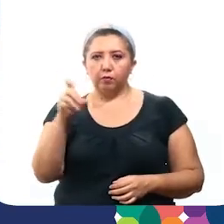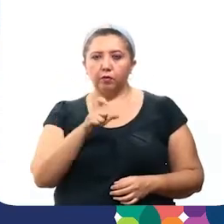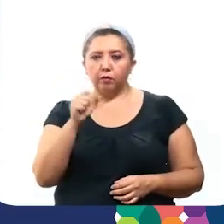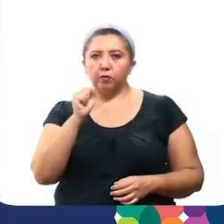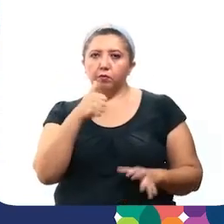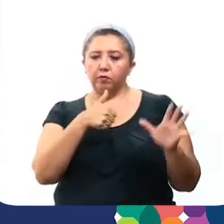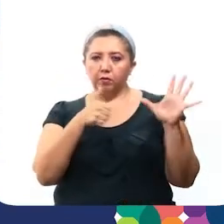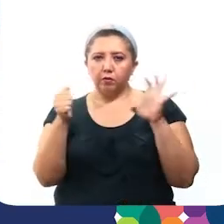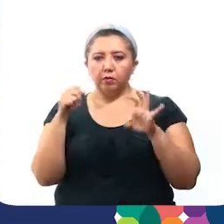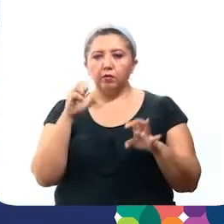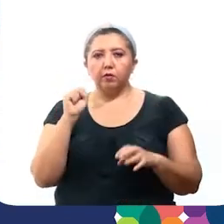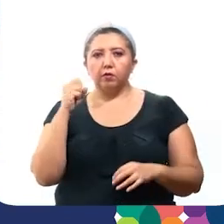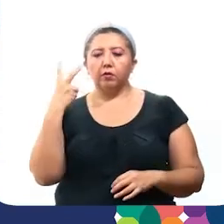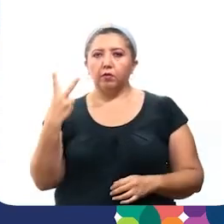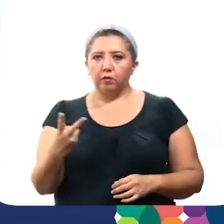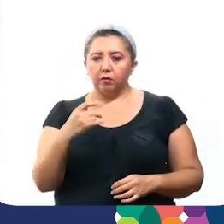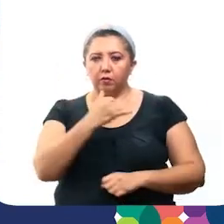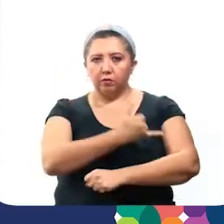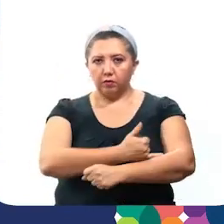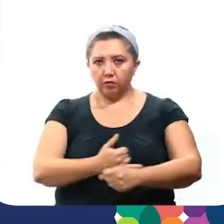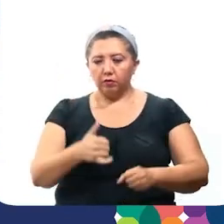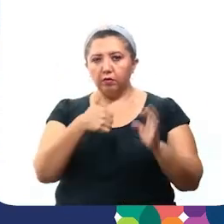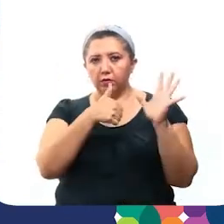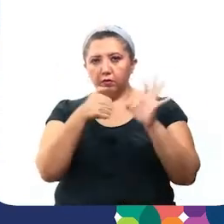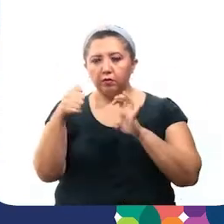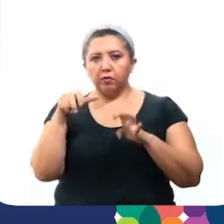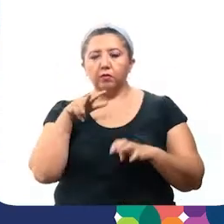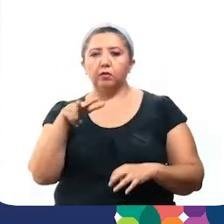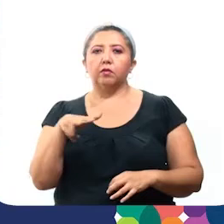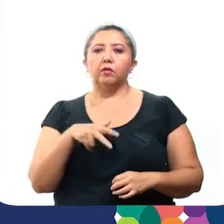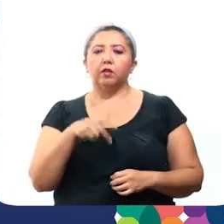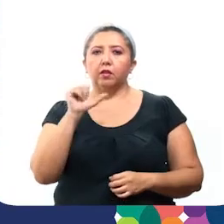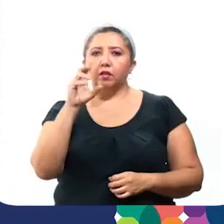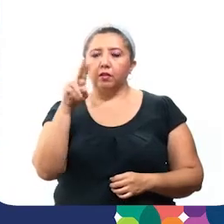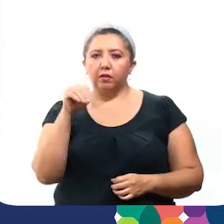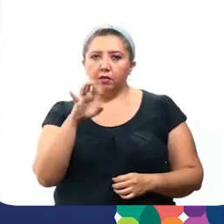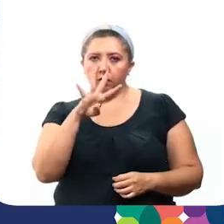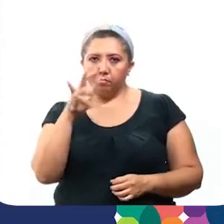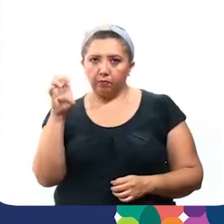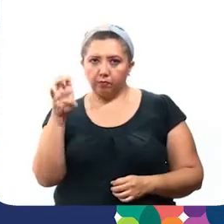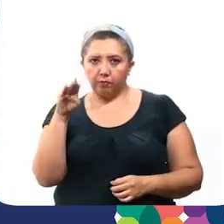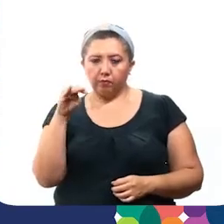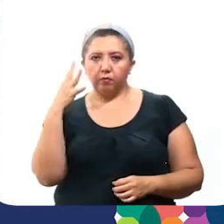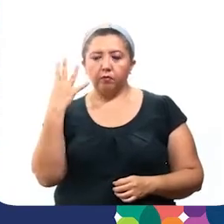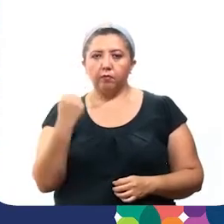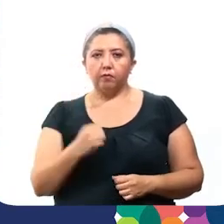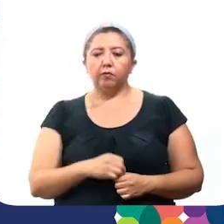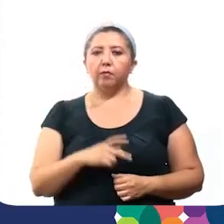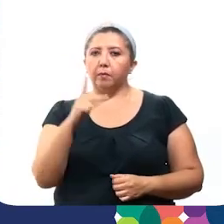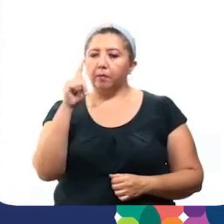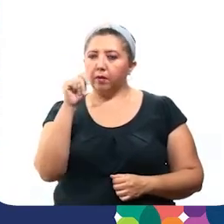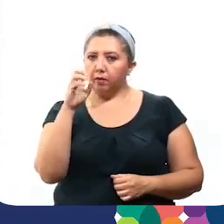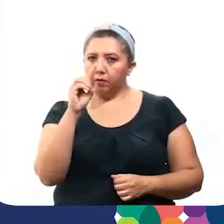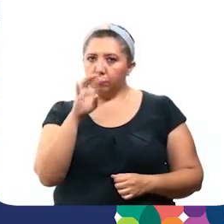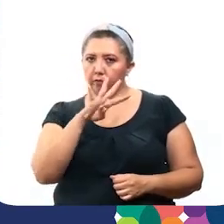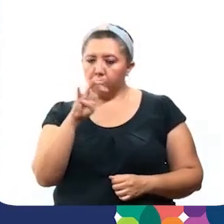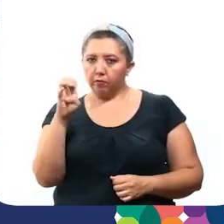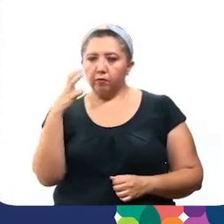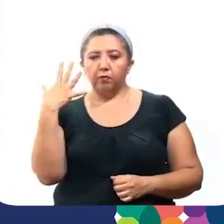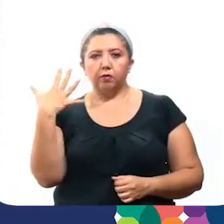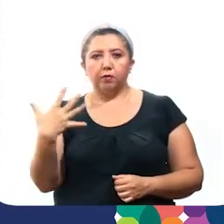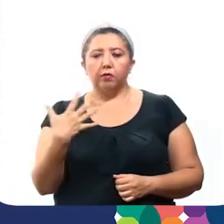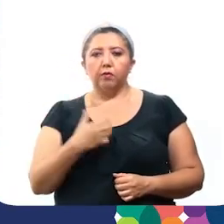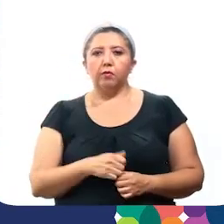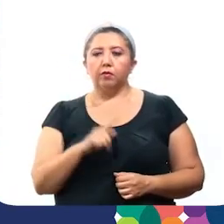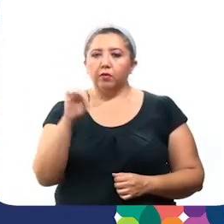Maxcanú, 662, Izamal, 618, Acanqué, 499, Peto,